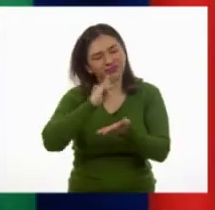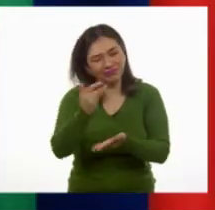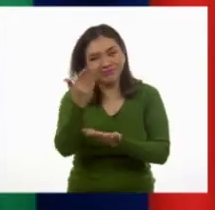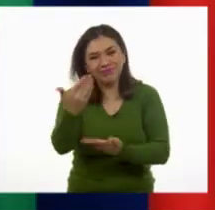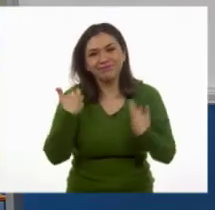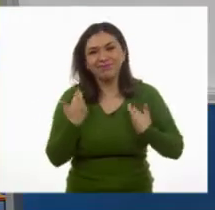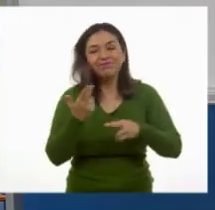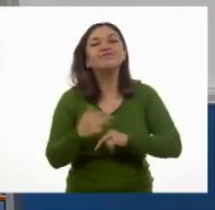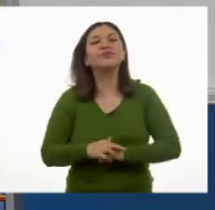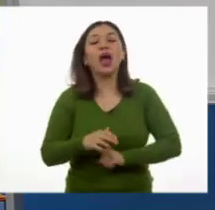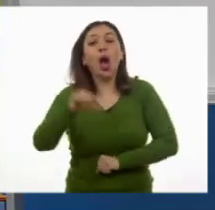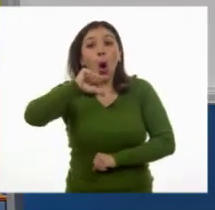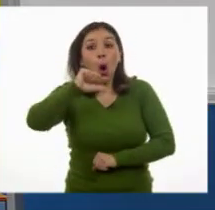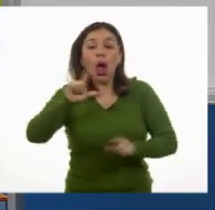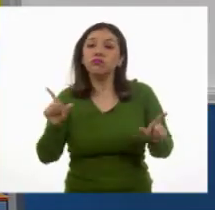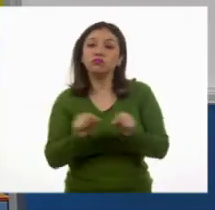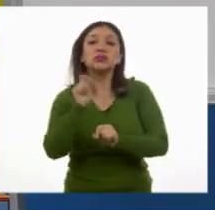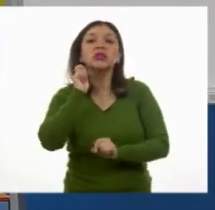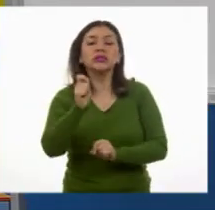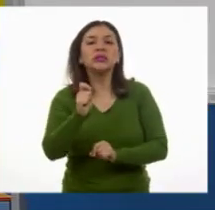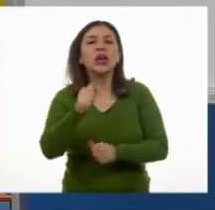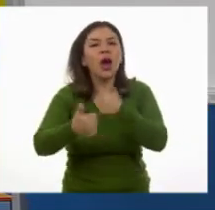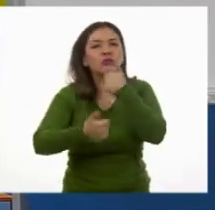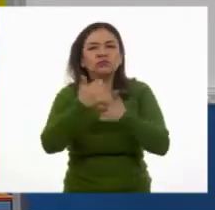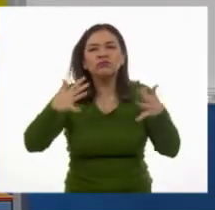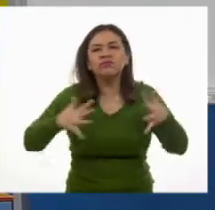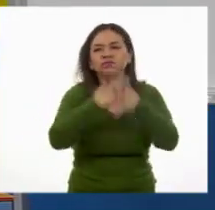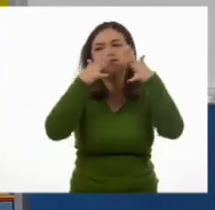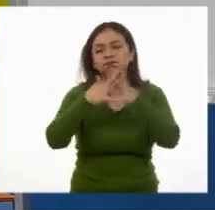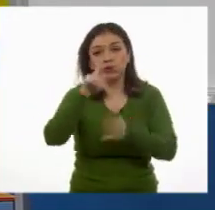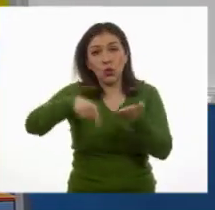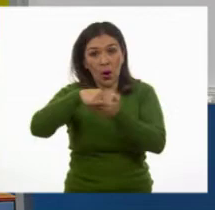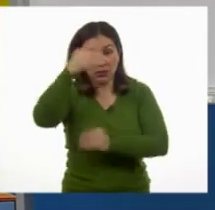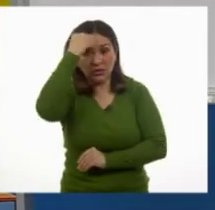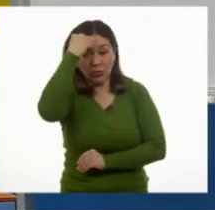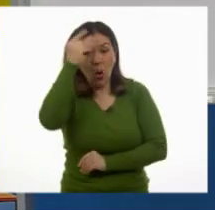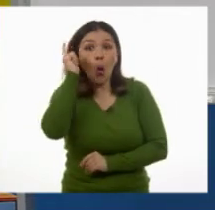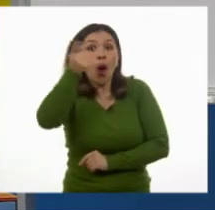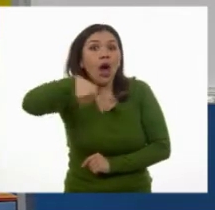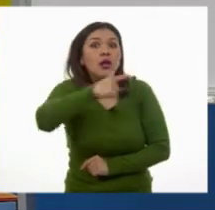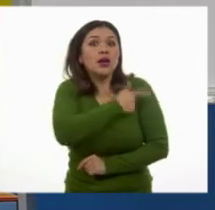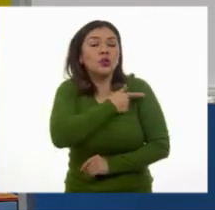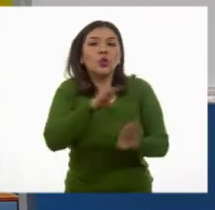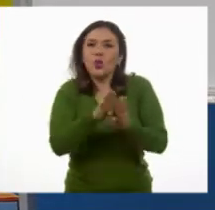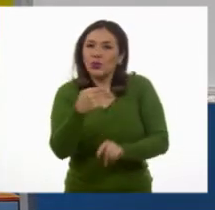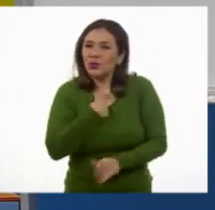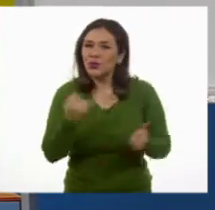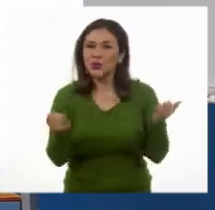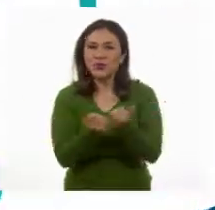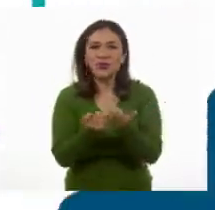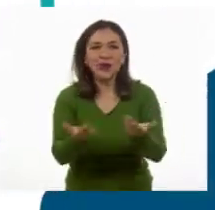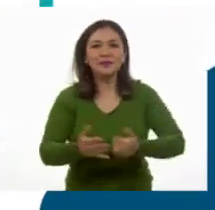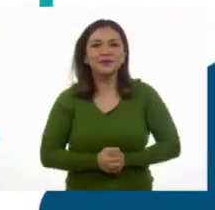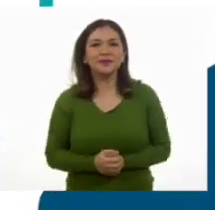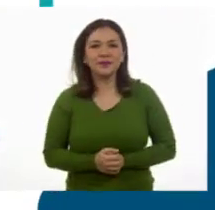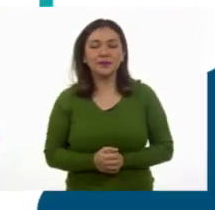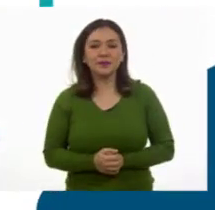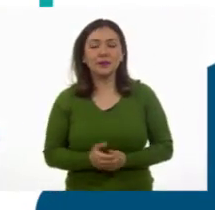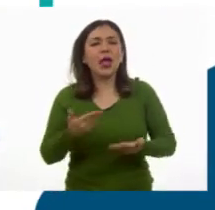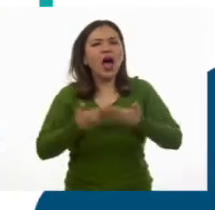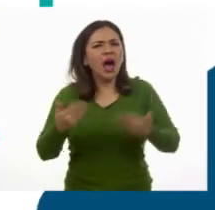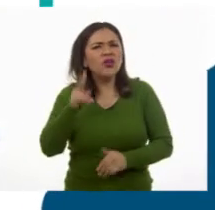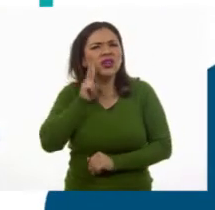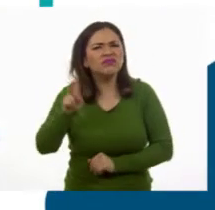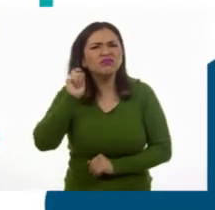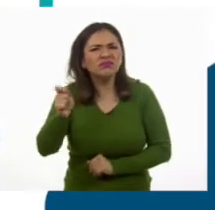gracias. Hemos terminado con la Batalla de Chapultepec. Espero que lo hayan disfrutado tanto como nosotros. A